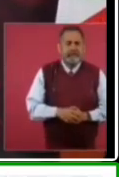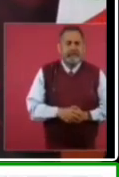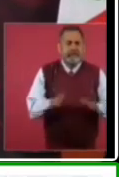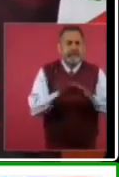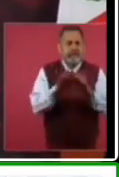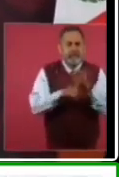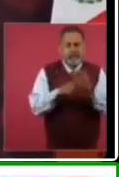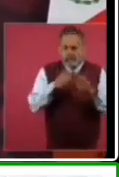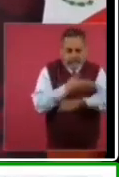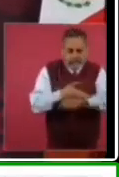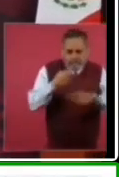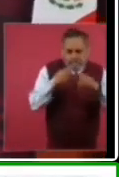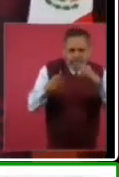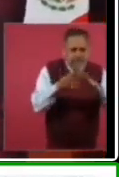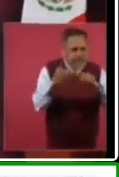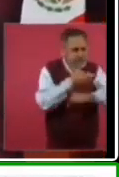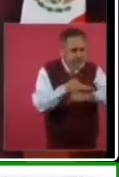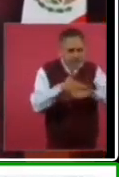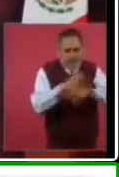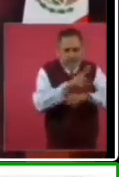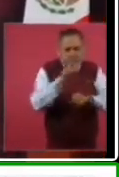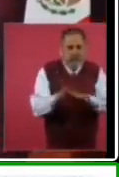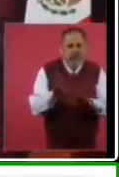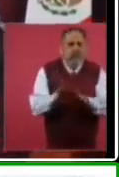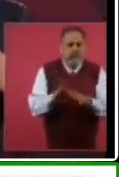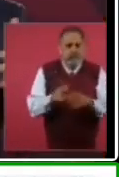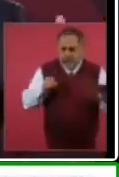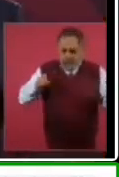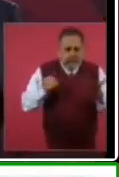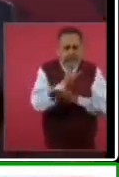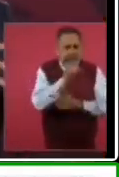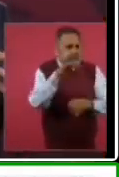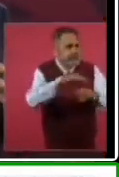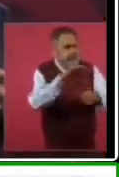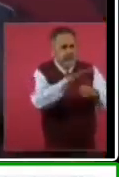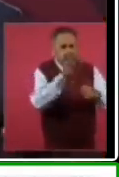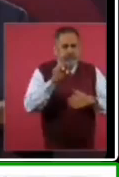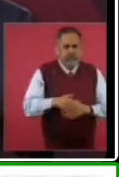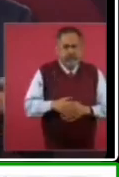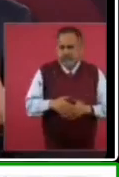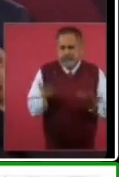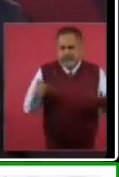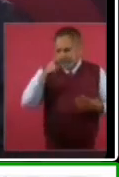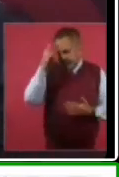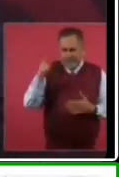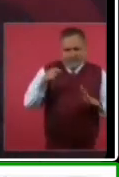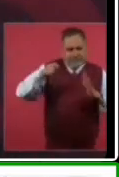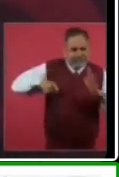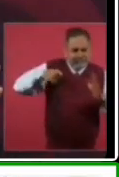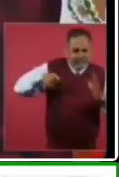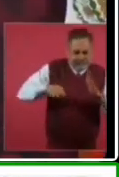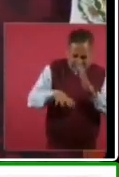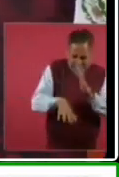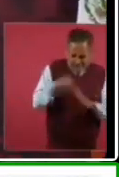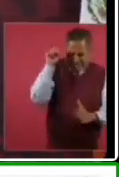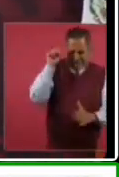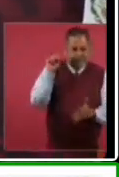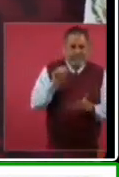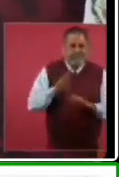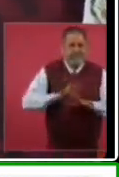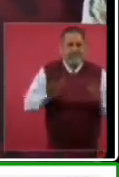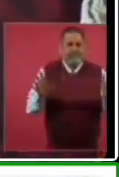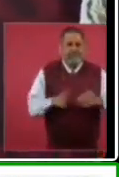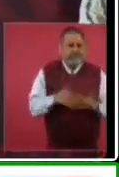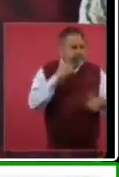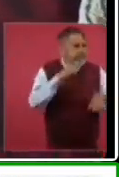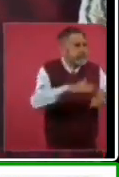¿Y cómo se resuelve? Bueno, pues se hace una selección, a ver cómo